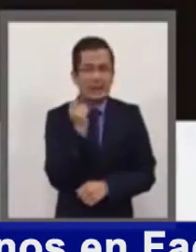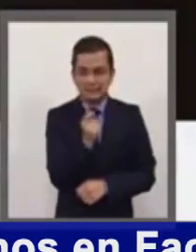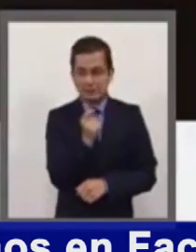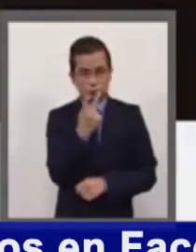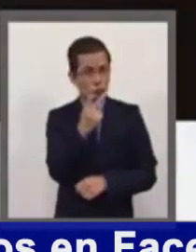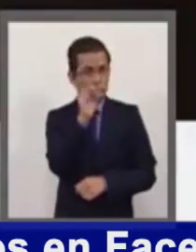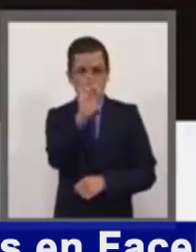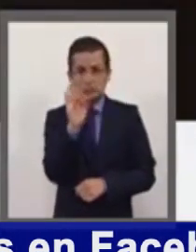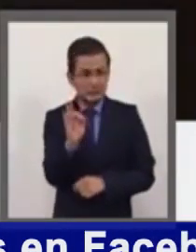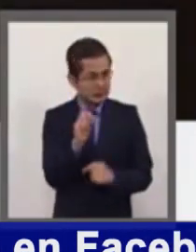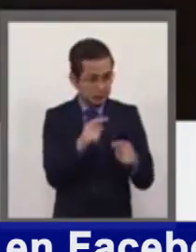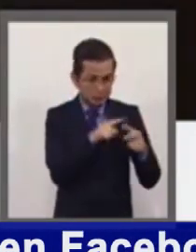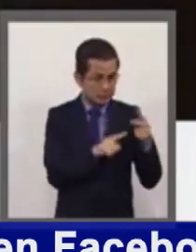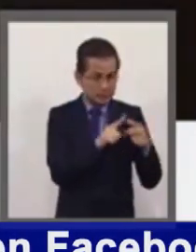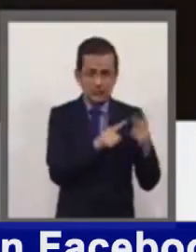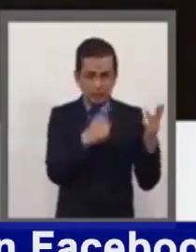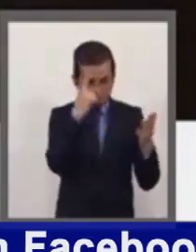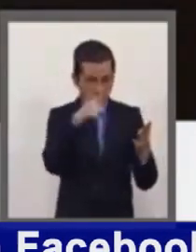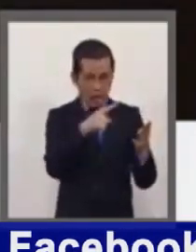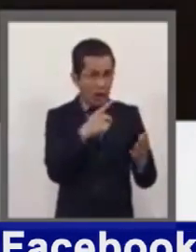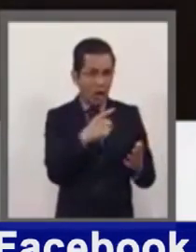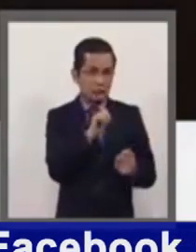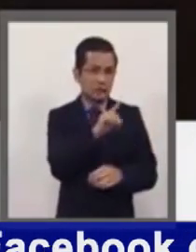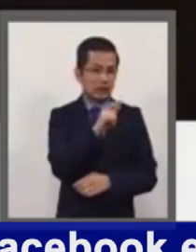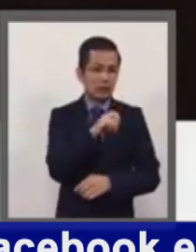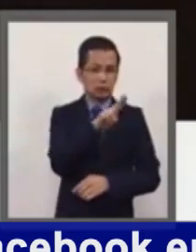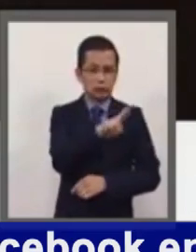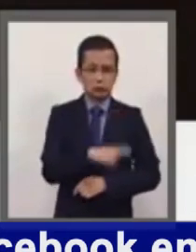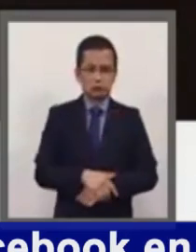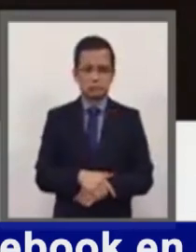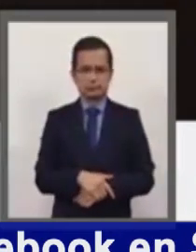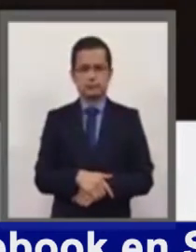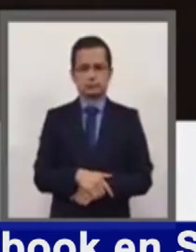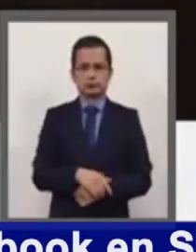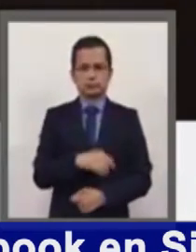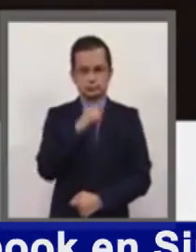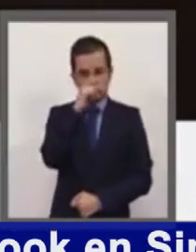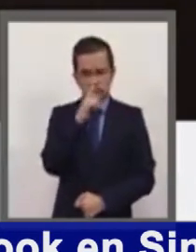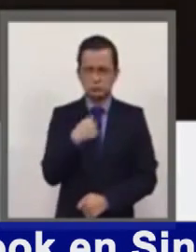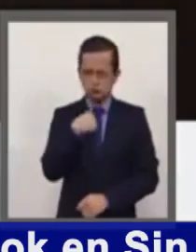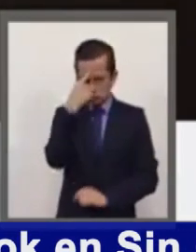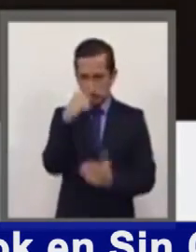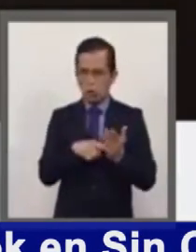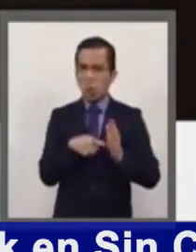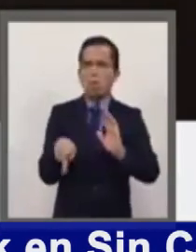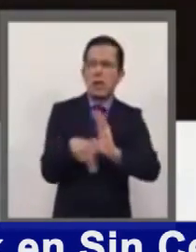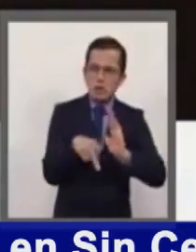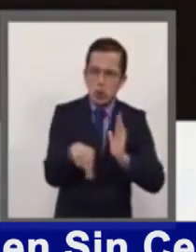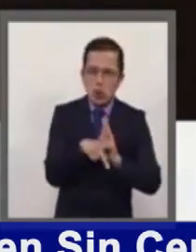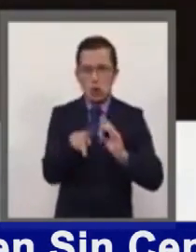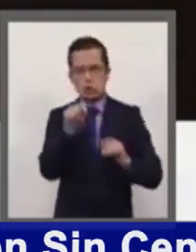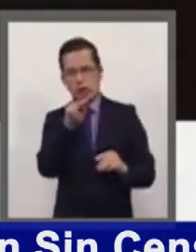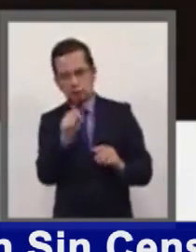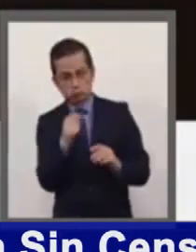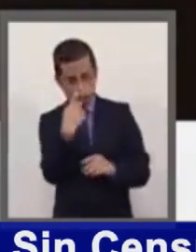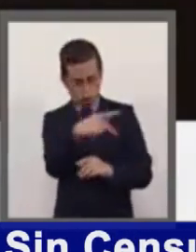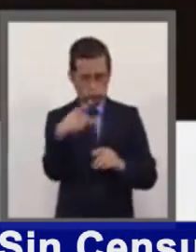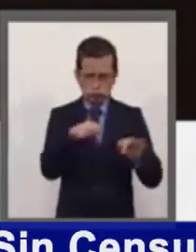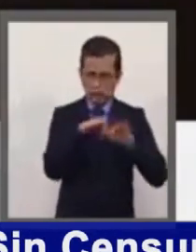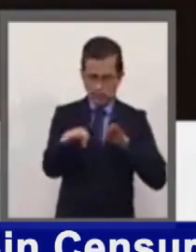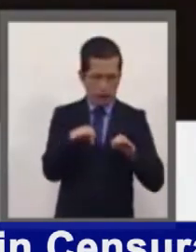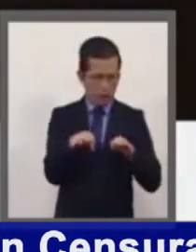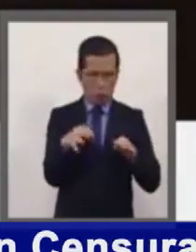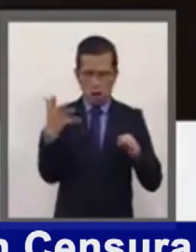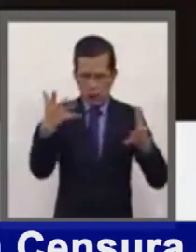las observaciones. Yo creo que está muy bien que los medios hagan su trabajo. Mientras los medios